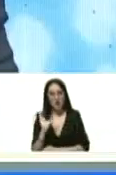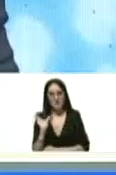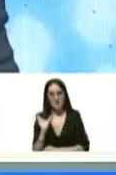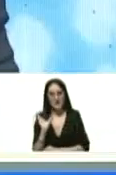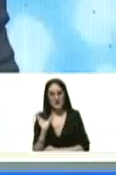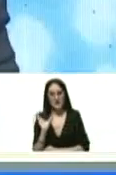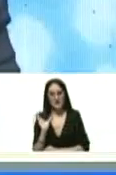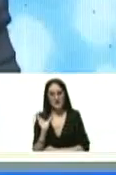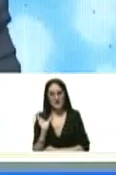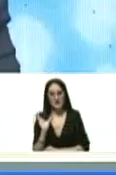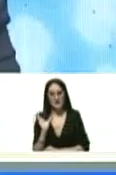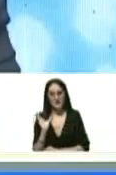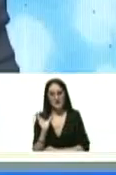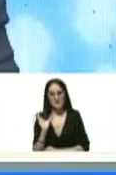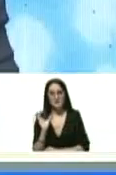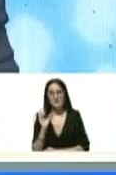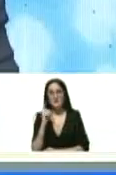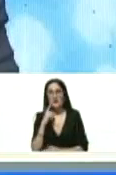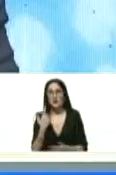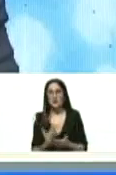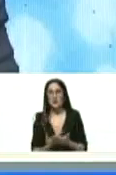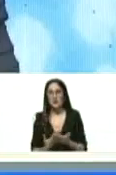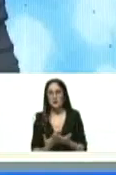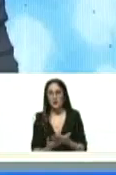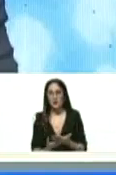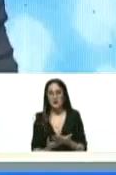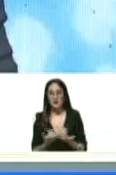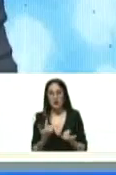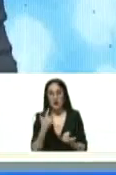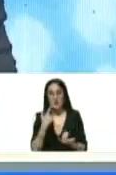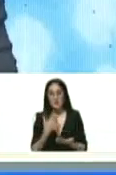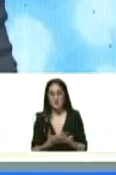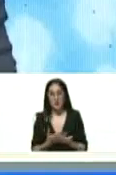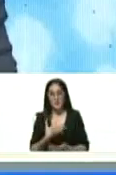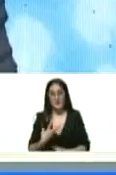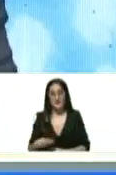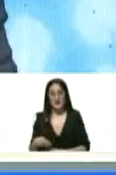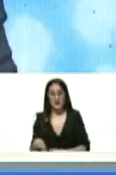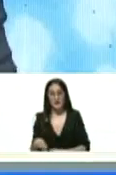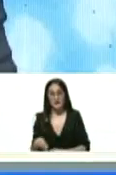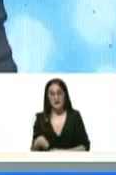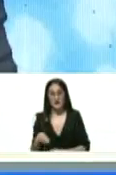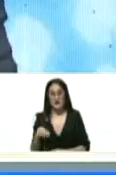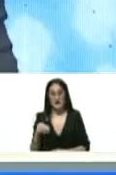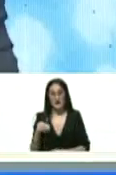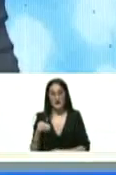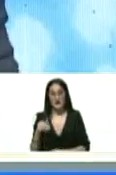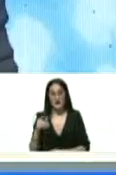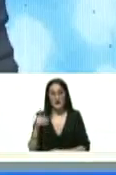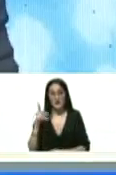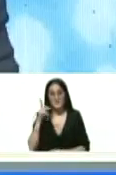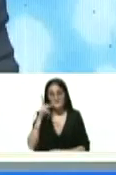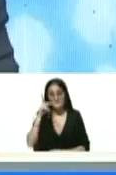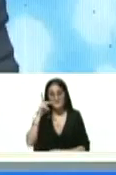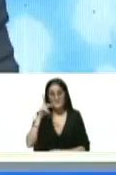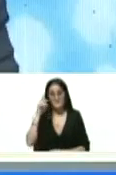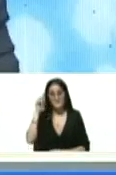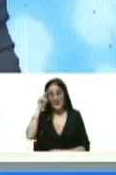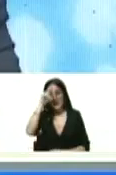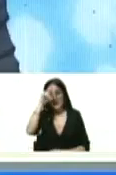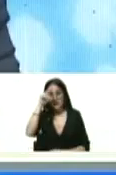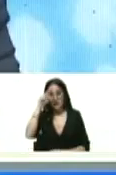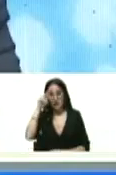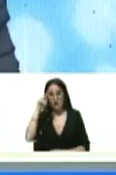tenemos, le he propuesto, vamos a proponerle al presidente Gustavo Petro la construcción de